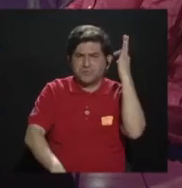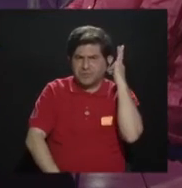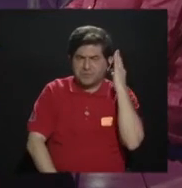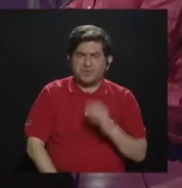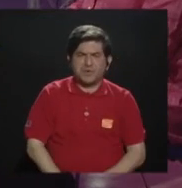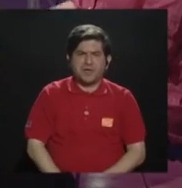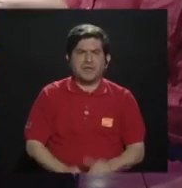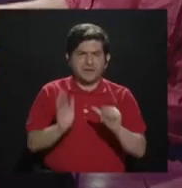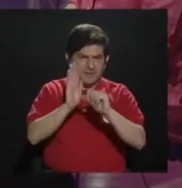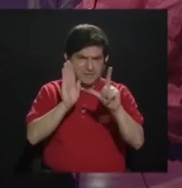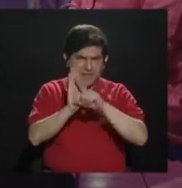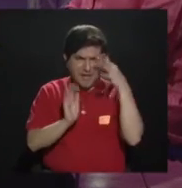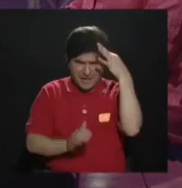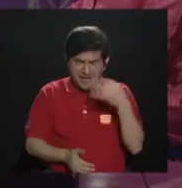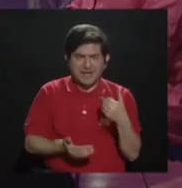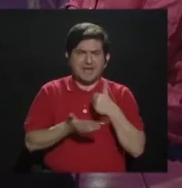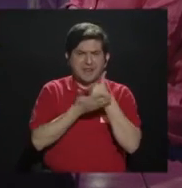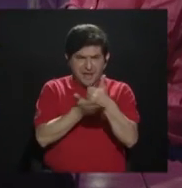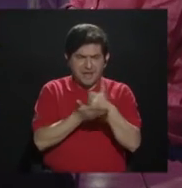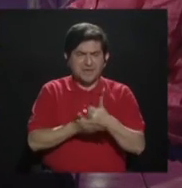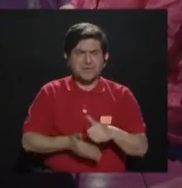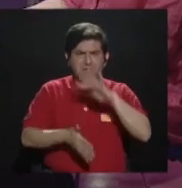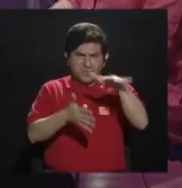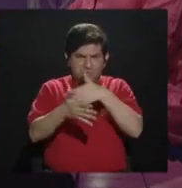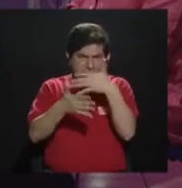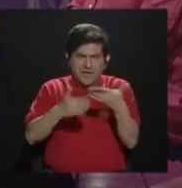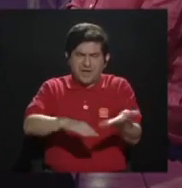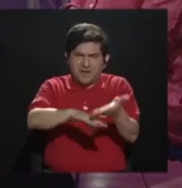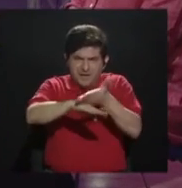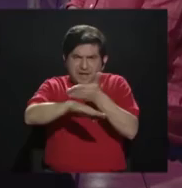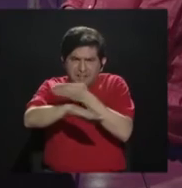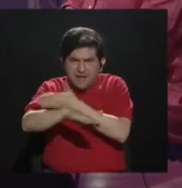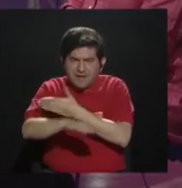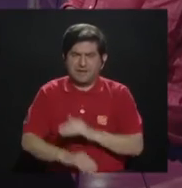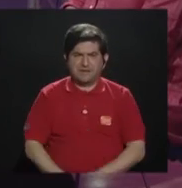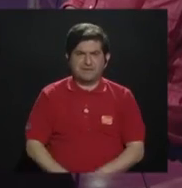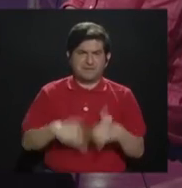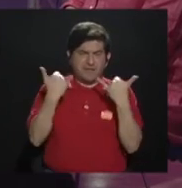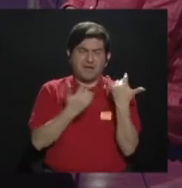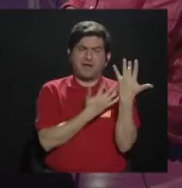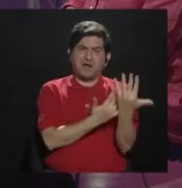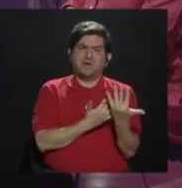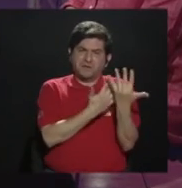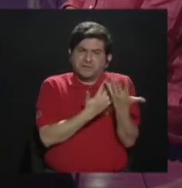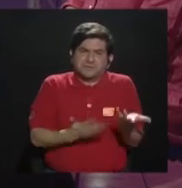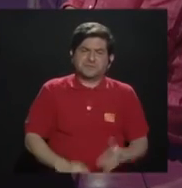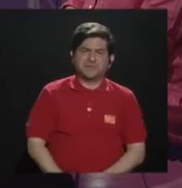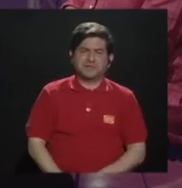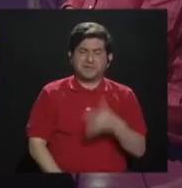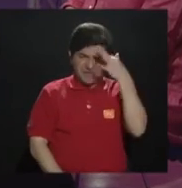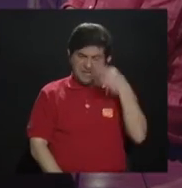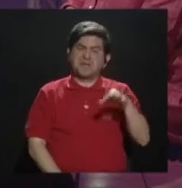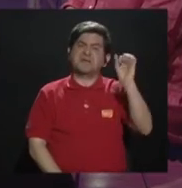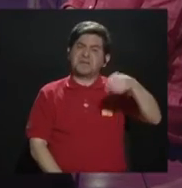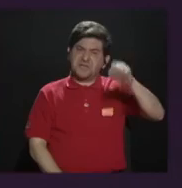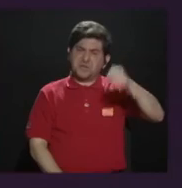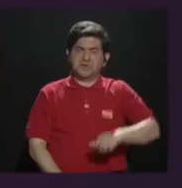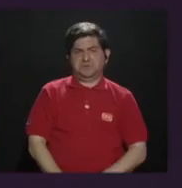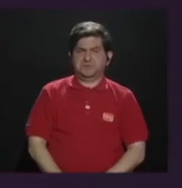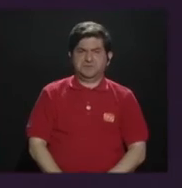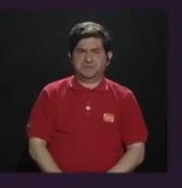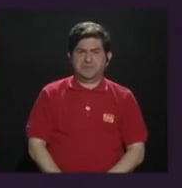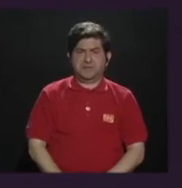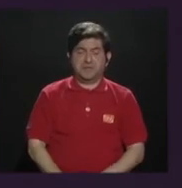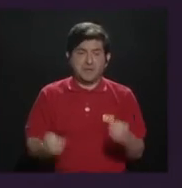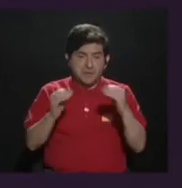en el Parlamento crees que ayudaría a avanzar esa agenda, que es la que está, ahora pendiente? Yo creo que sí. O sea, apuesto a que